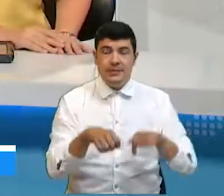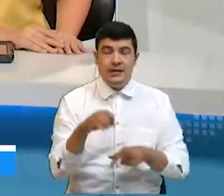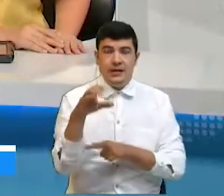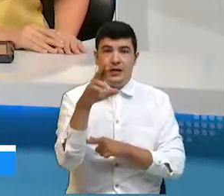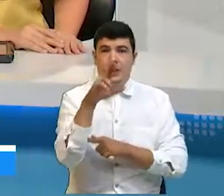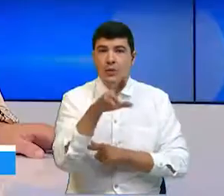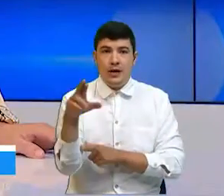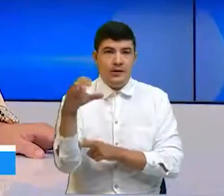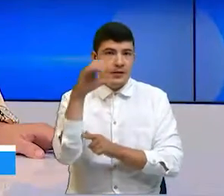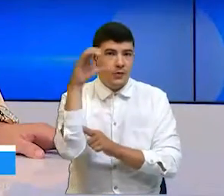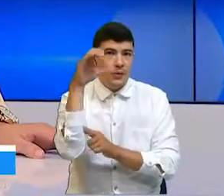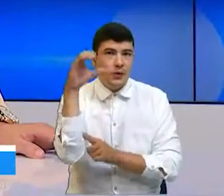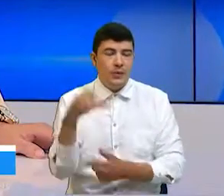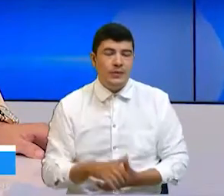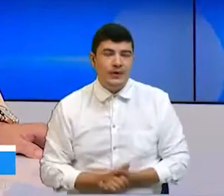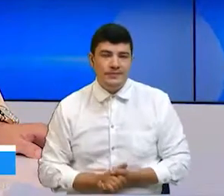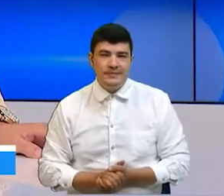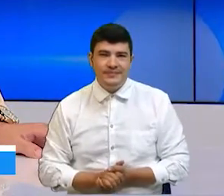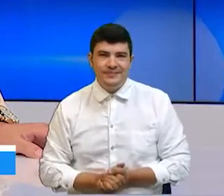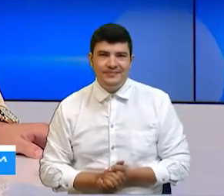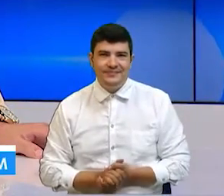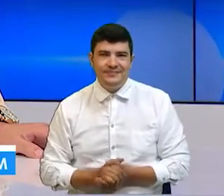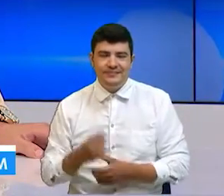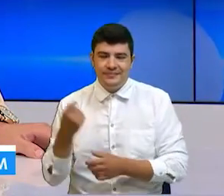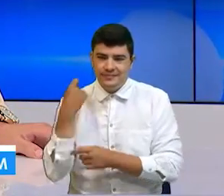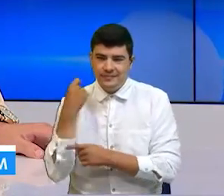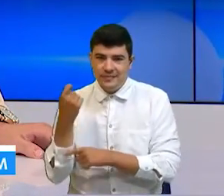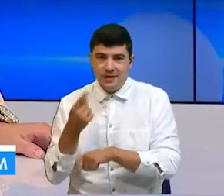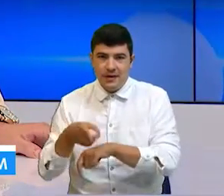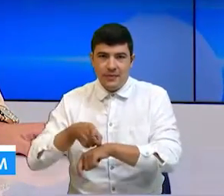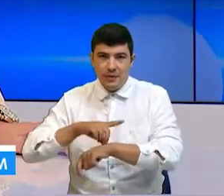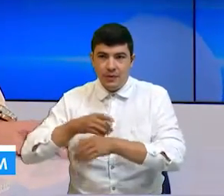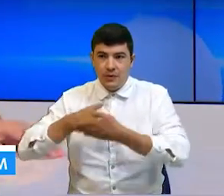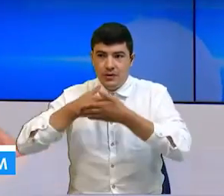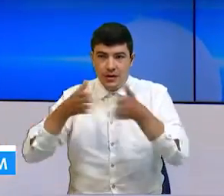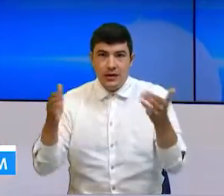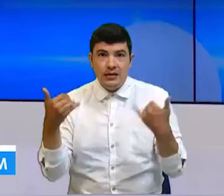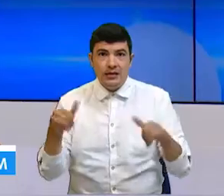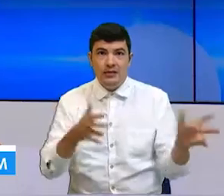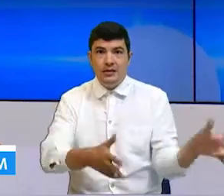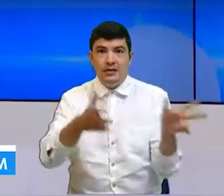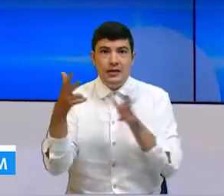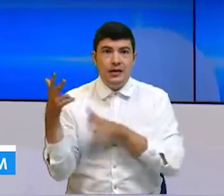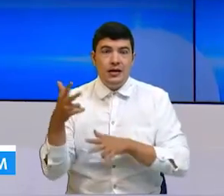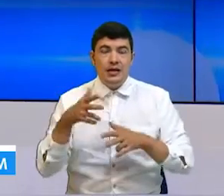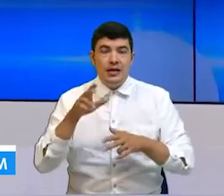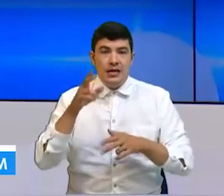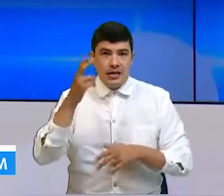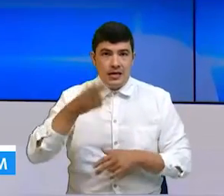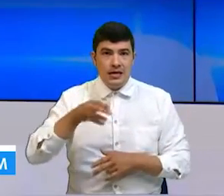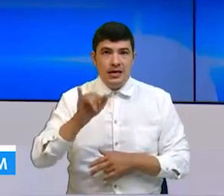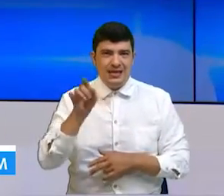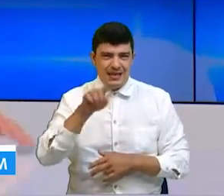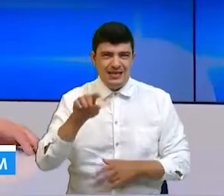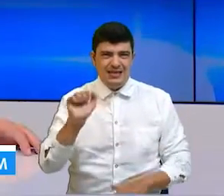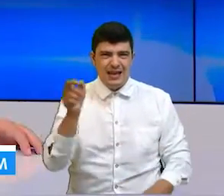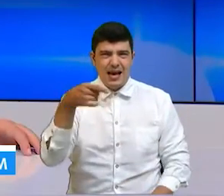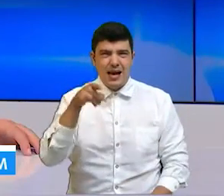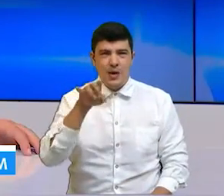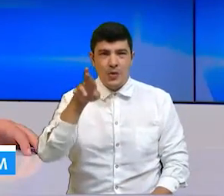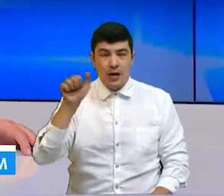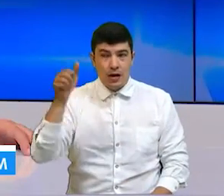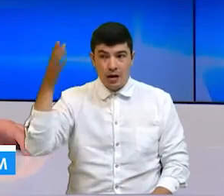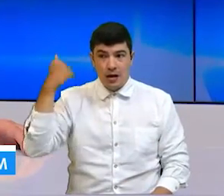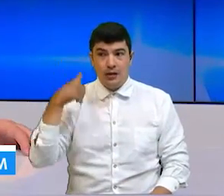mucha atención que hace pocos minutos quedó habilitado el paso del puente y saura y la vía bucaramanga málaga pese a las indicaciones de la